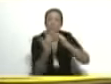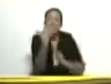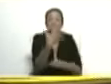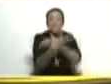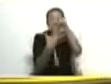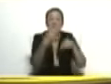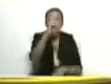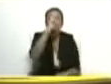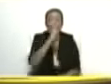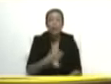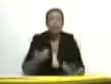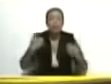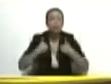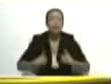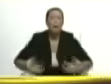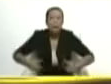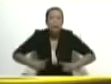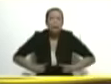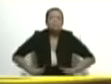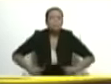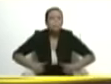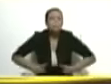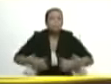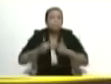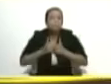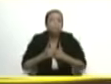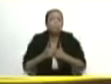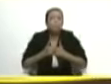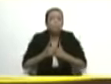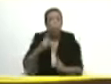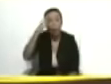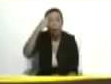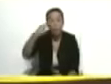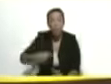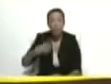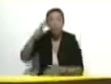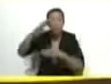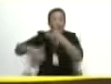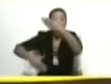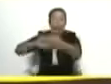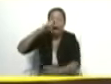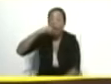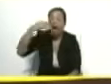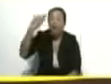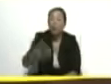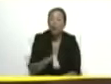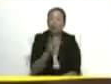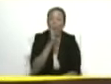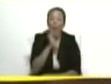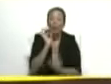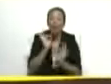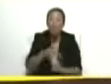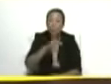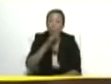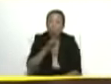5 años de sufrimiento para el pueblo que se ha proyectado en el transcurso de los años